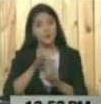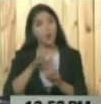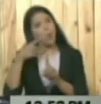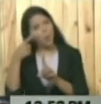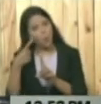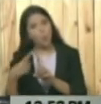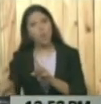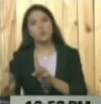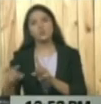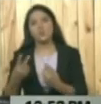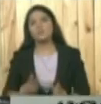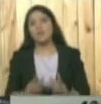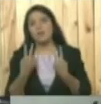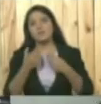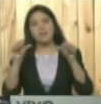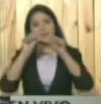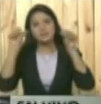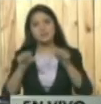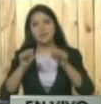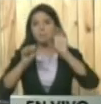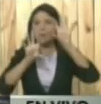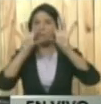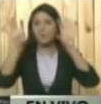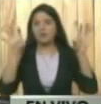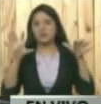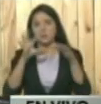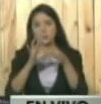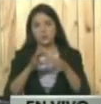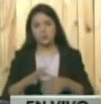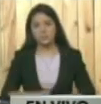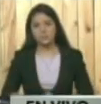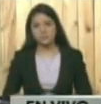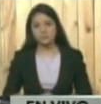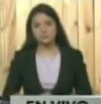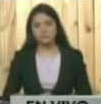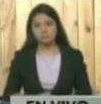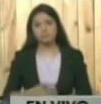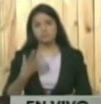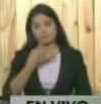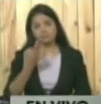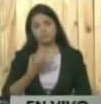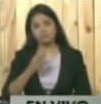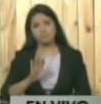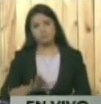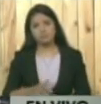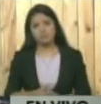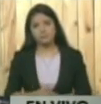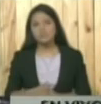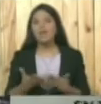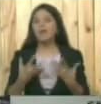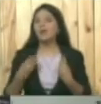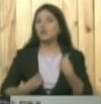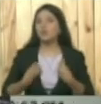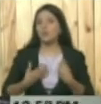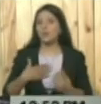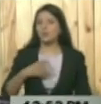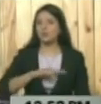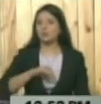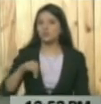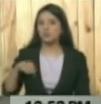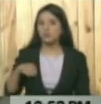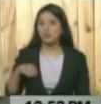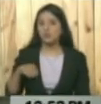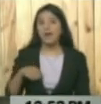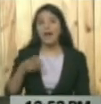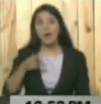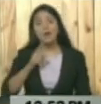otros aspectos de la vida del sistema de Naciones Unidas. Sin lugar a dudas, que nos preocupa y que son